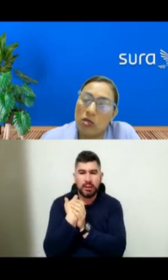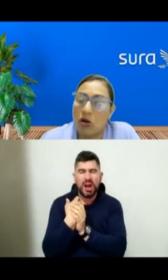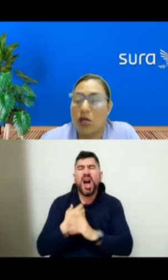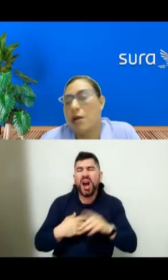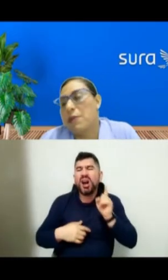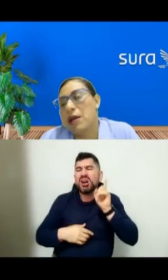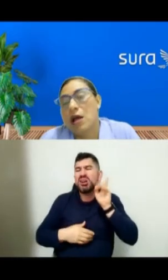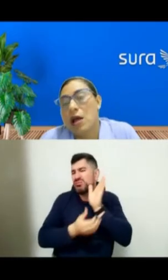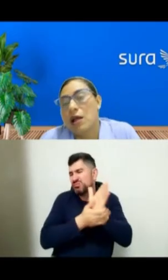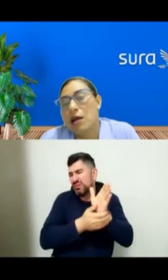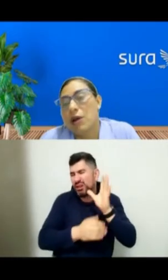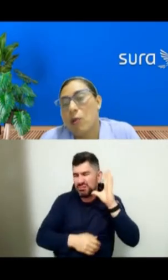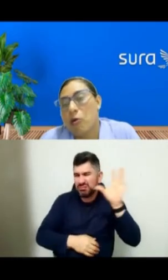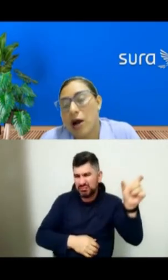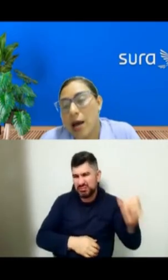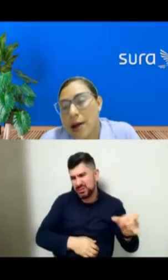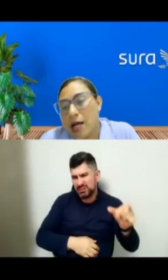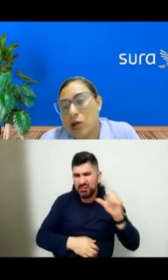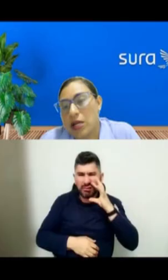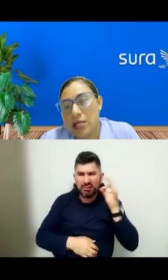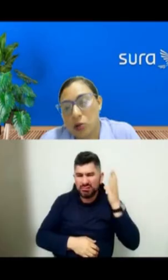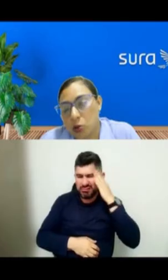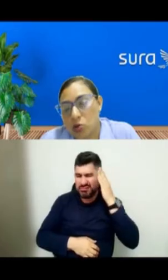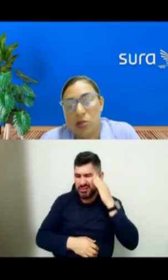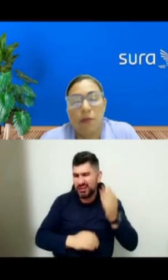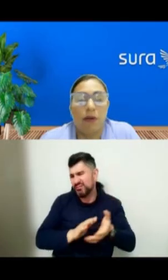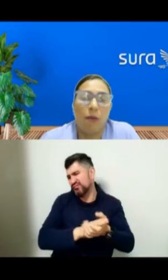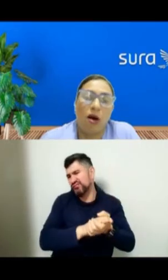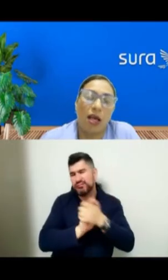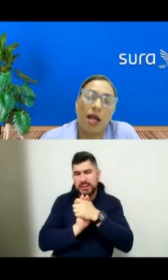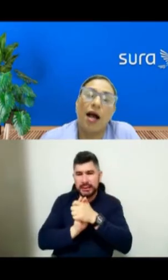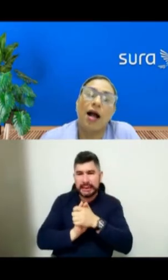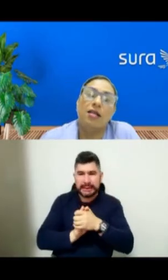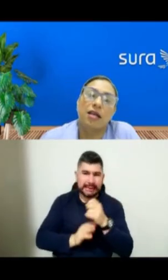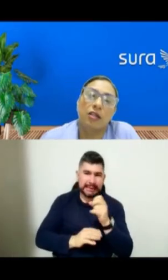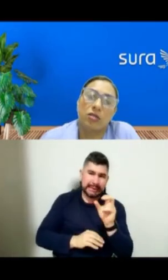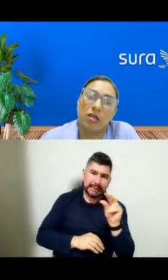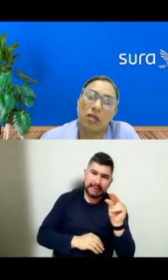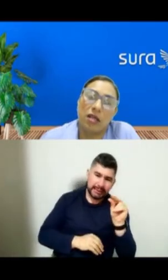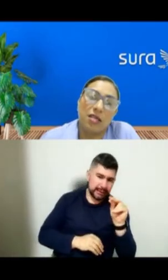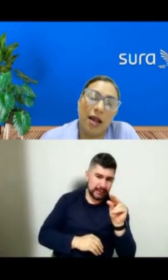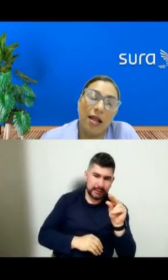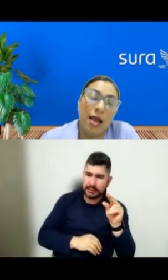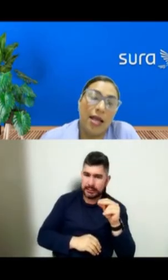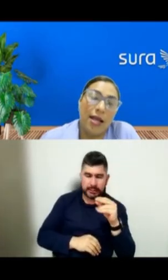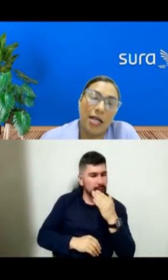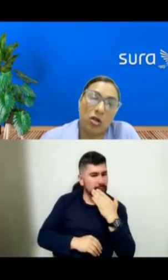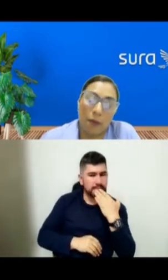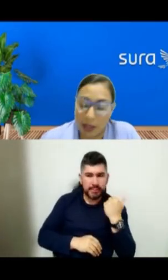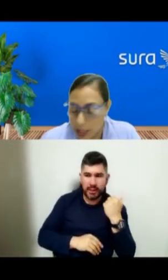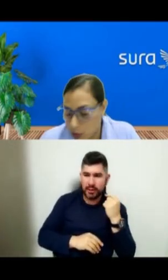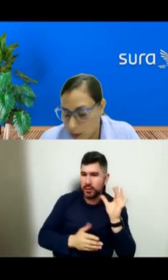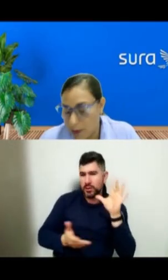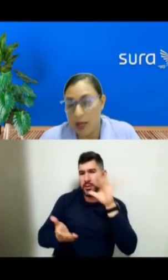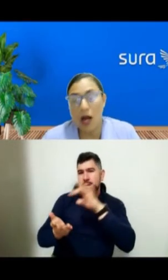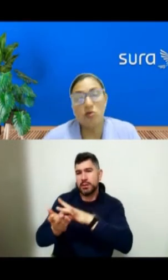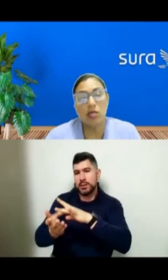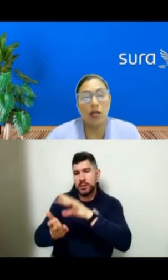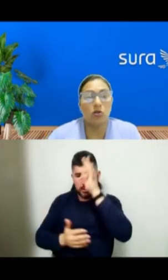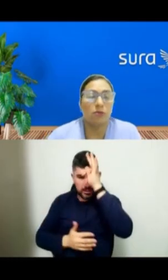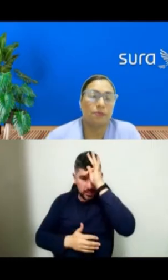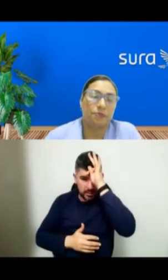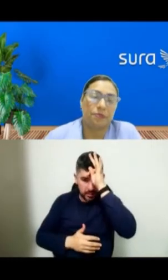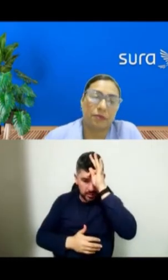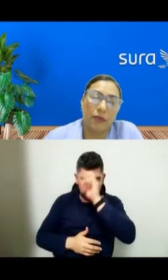yo voy donde un señor que me componga la mano y listo. No, siempre vamos al centro asistencial y en caso que prestemos los